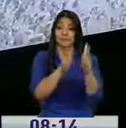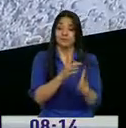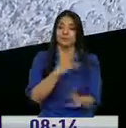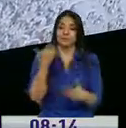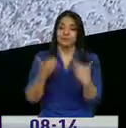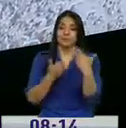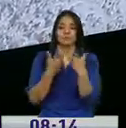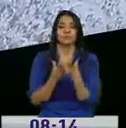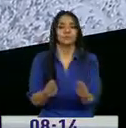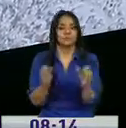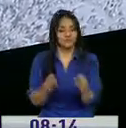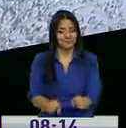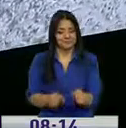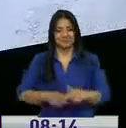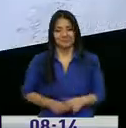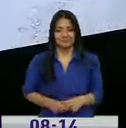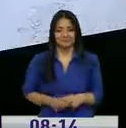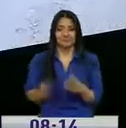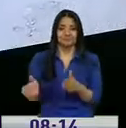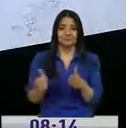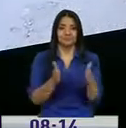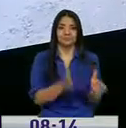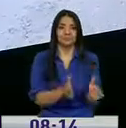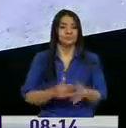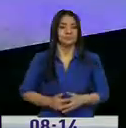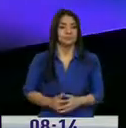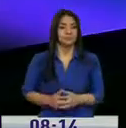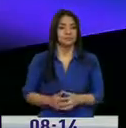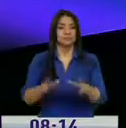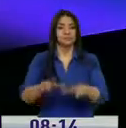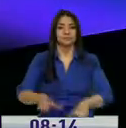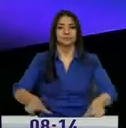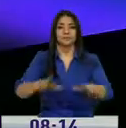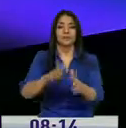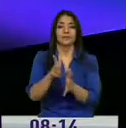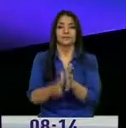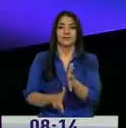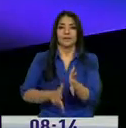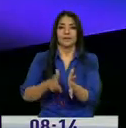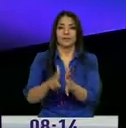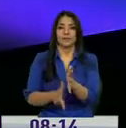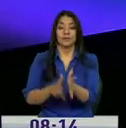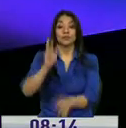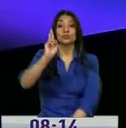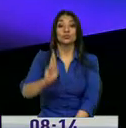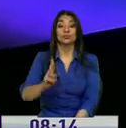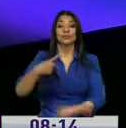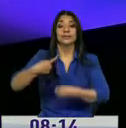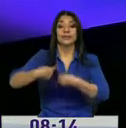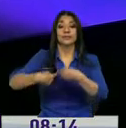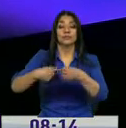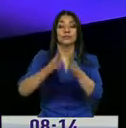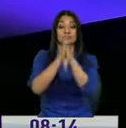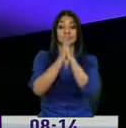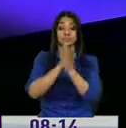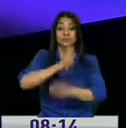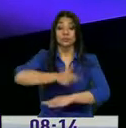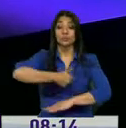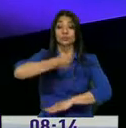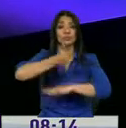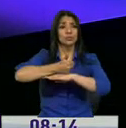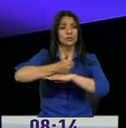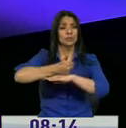van a reparar la fuga. A propósito, mis vecinos, sector de la ferroviaria, ellos están solicitando a autoridades colocación